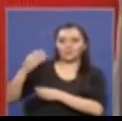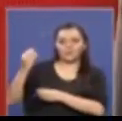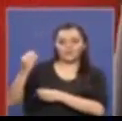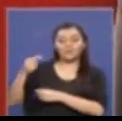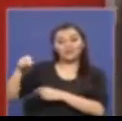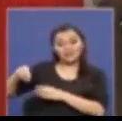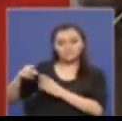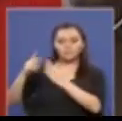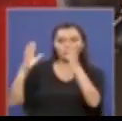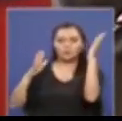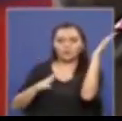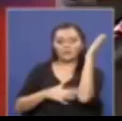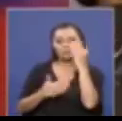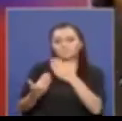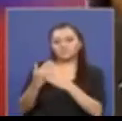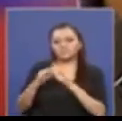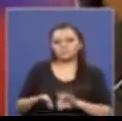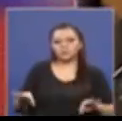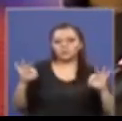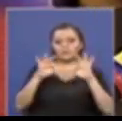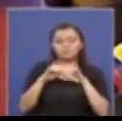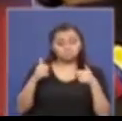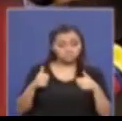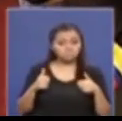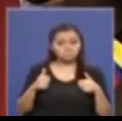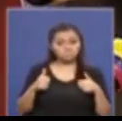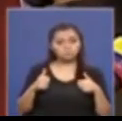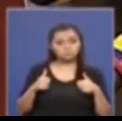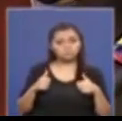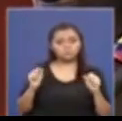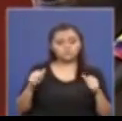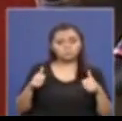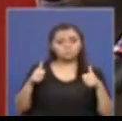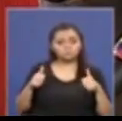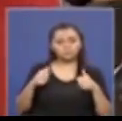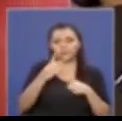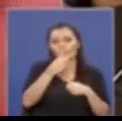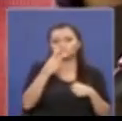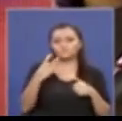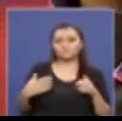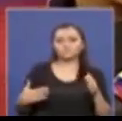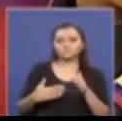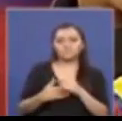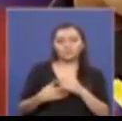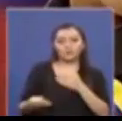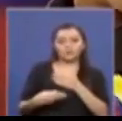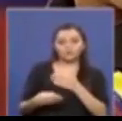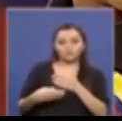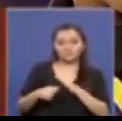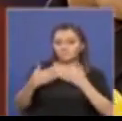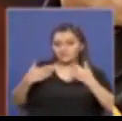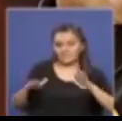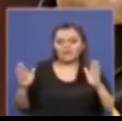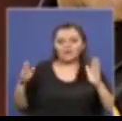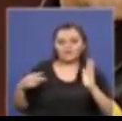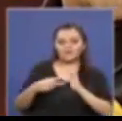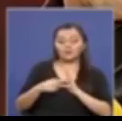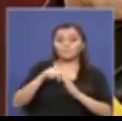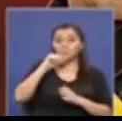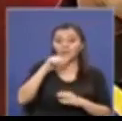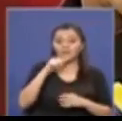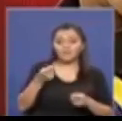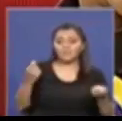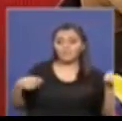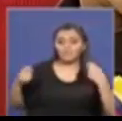los programas más importantes que tenemos y muy exitosos, ¿eh? Son más de 200.000 cocinas instaladas y eso que todavía no ponemos en